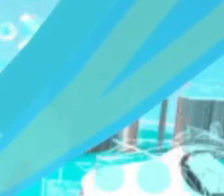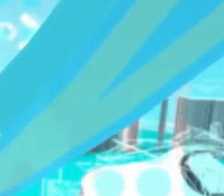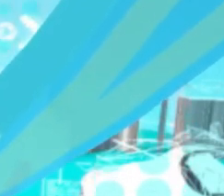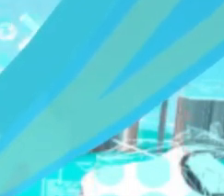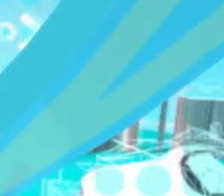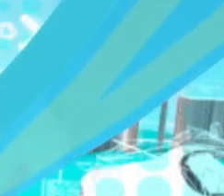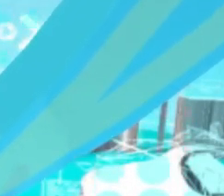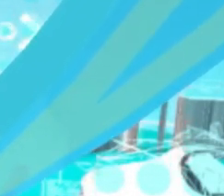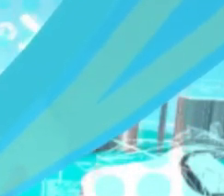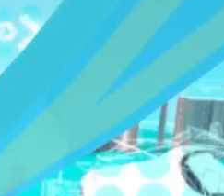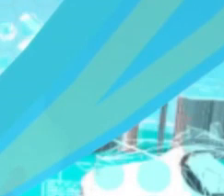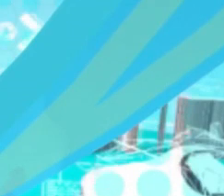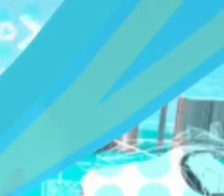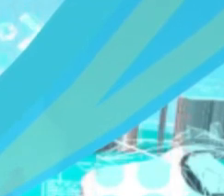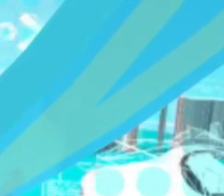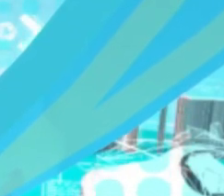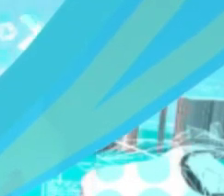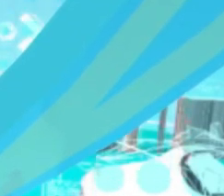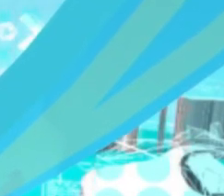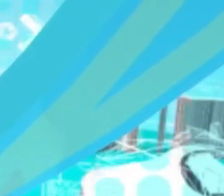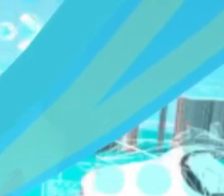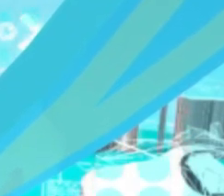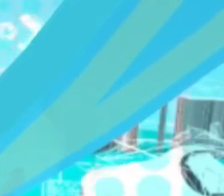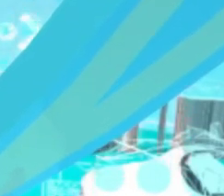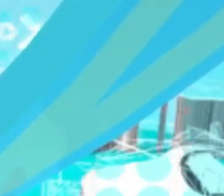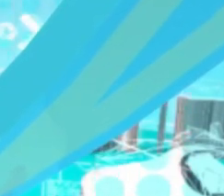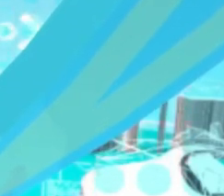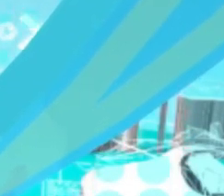centavos. Y el precio de referencia para la venta,